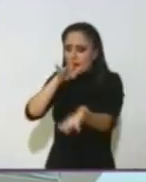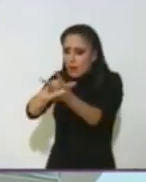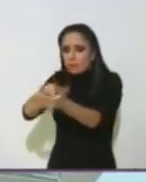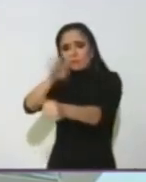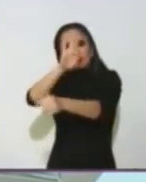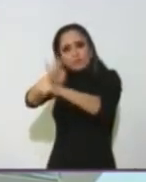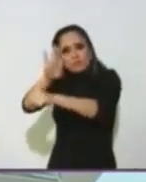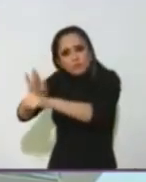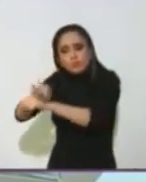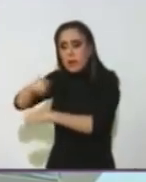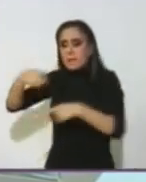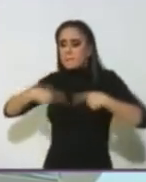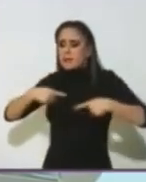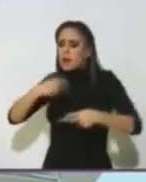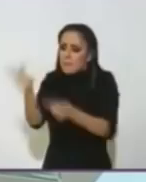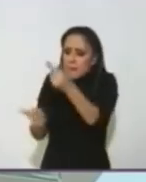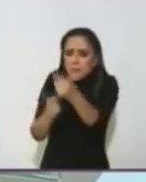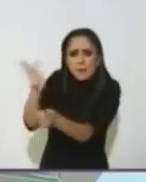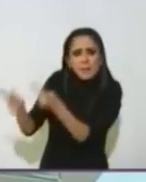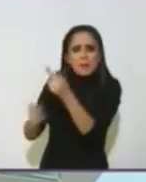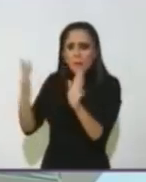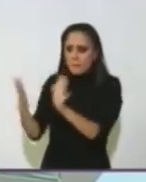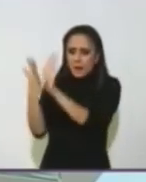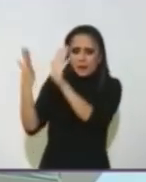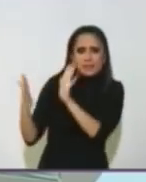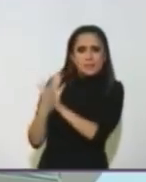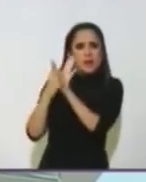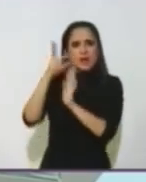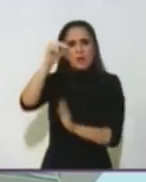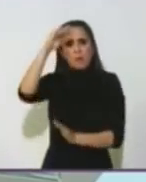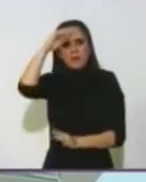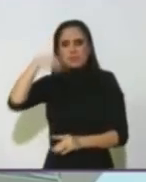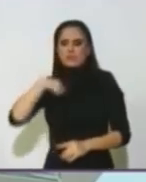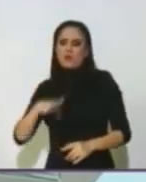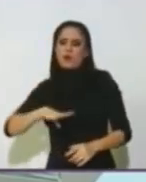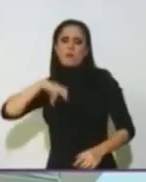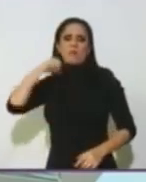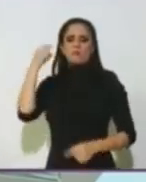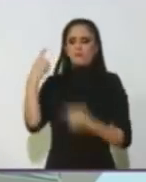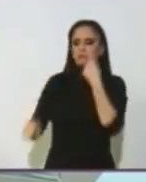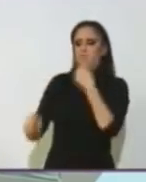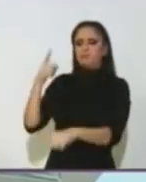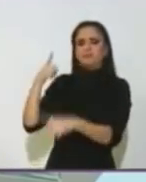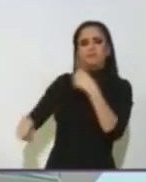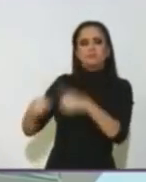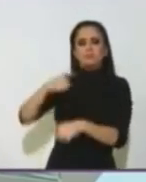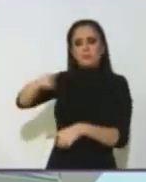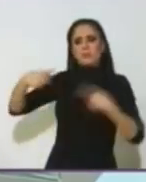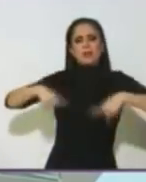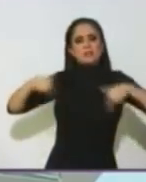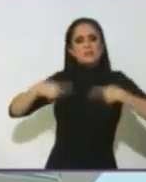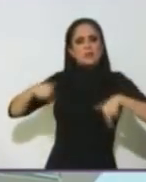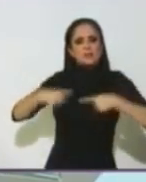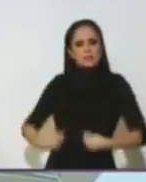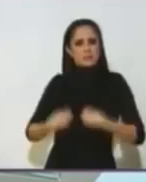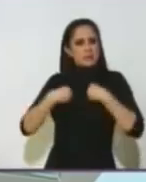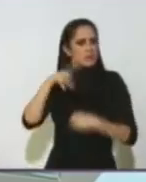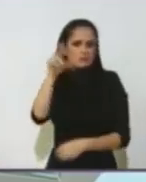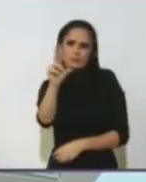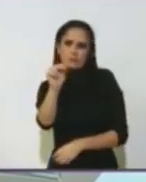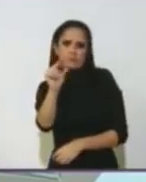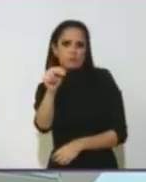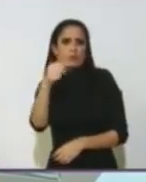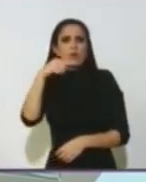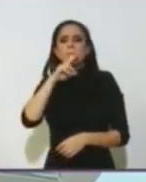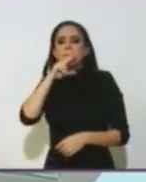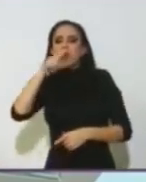consenso nunca más un megadesarrollo en contra de la vida cotidiana de las personas y vamos a mejorar la movilidad